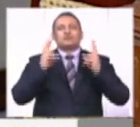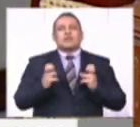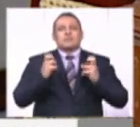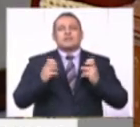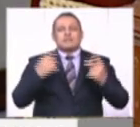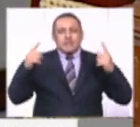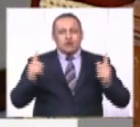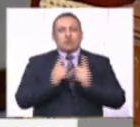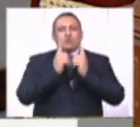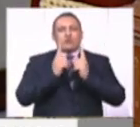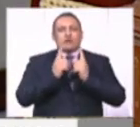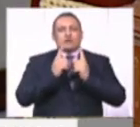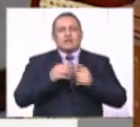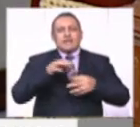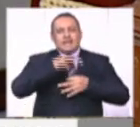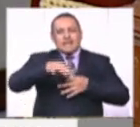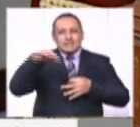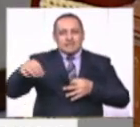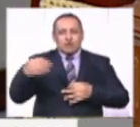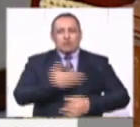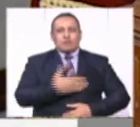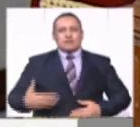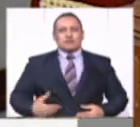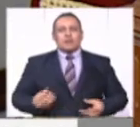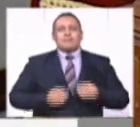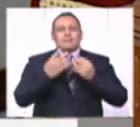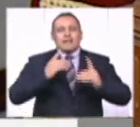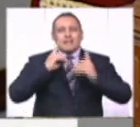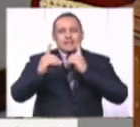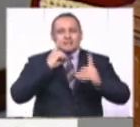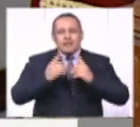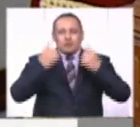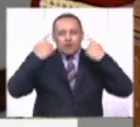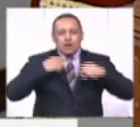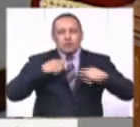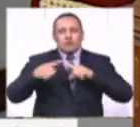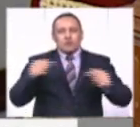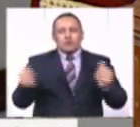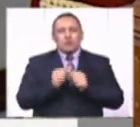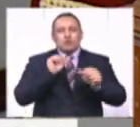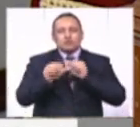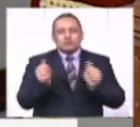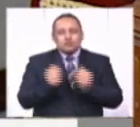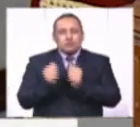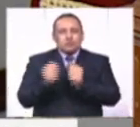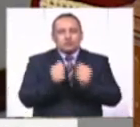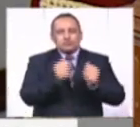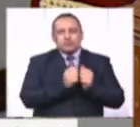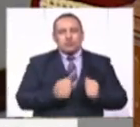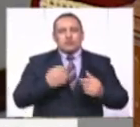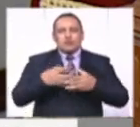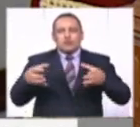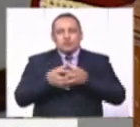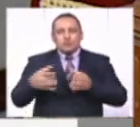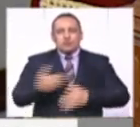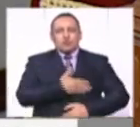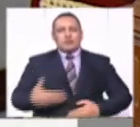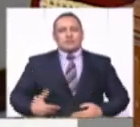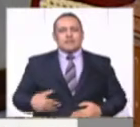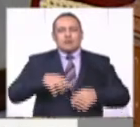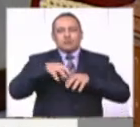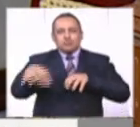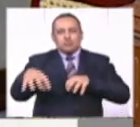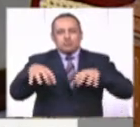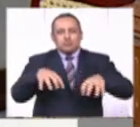encuentro intergubernamentales para el diálogo coordinación articulación intergubernamental